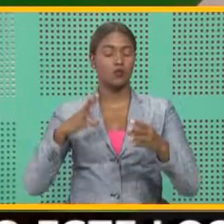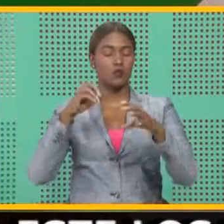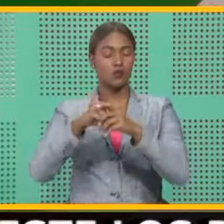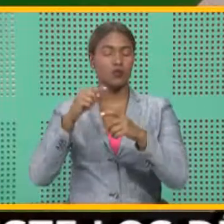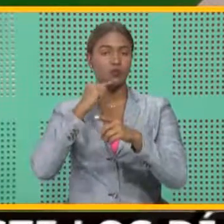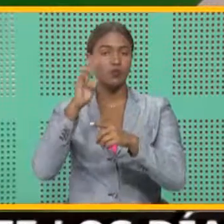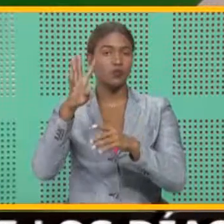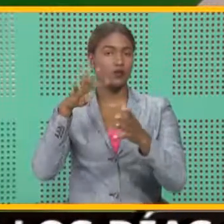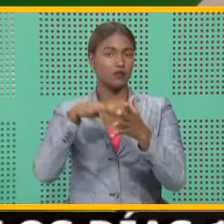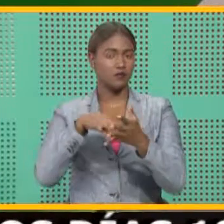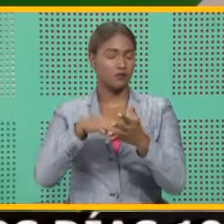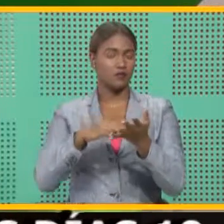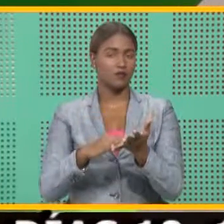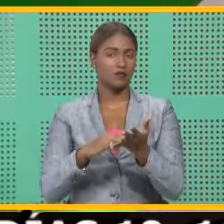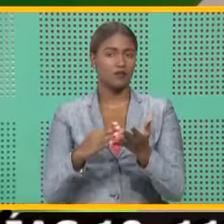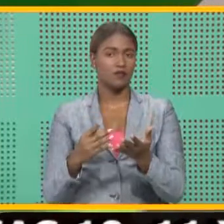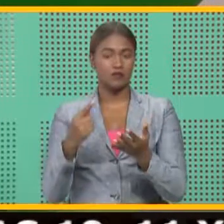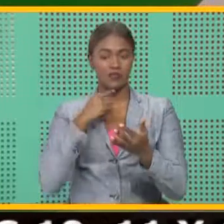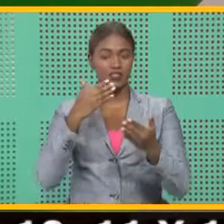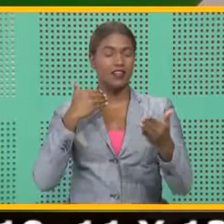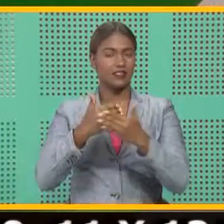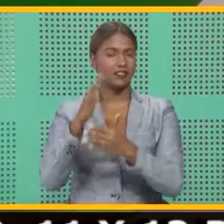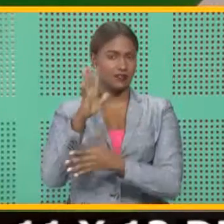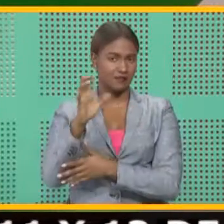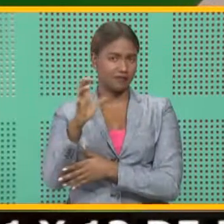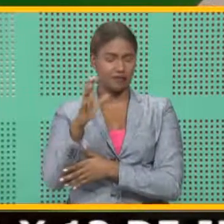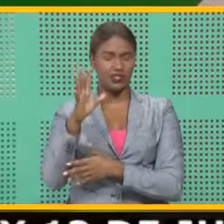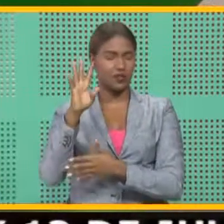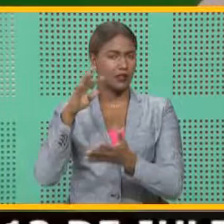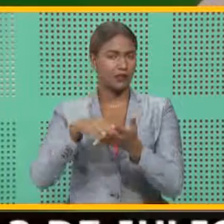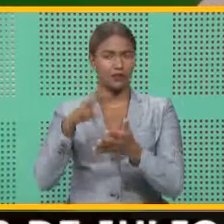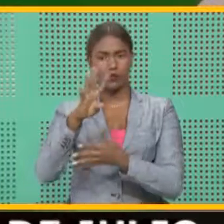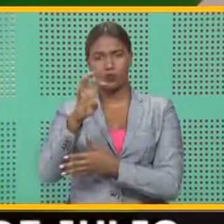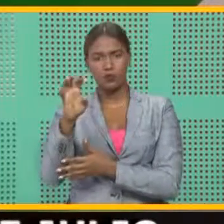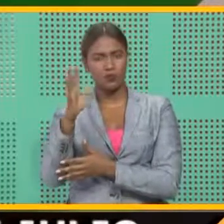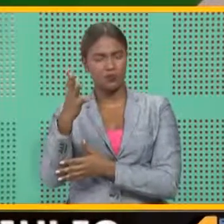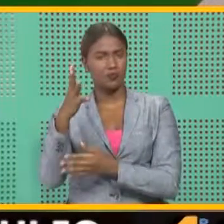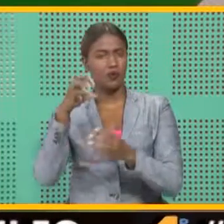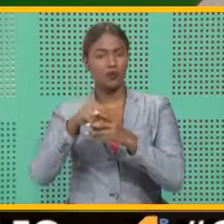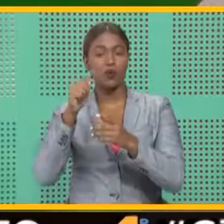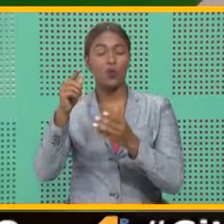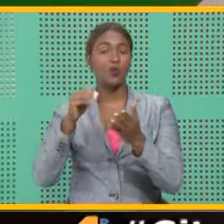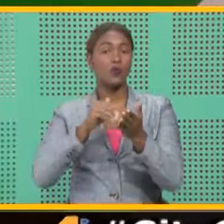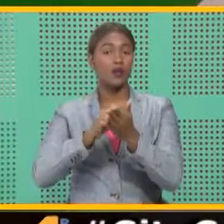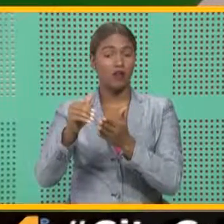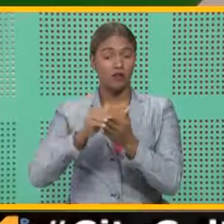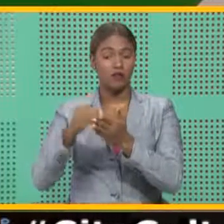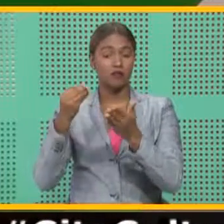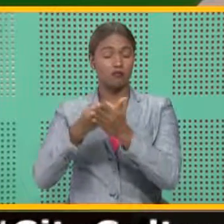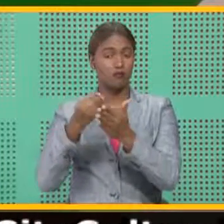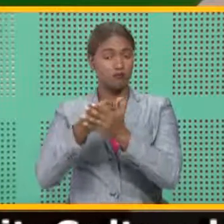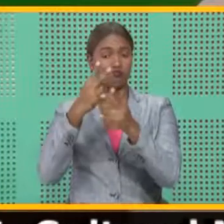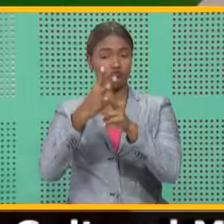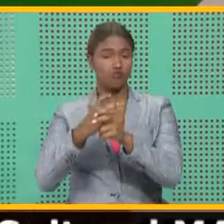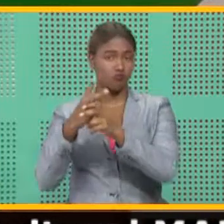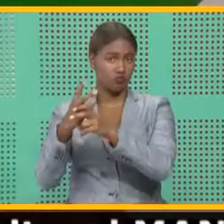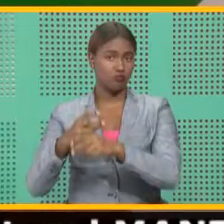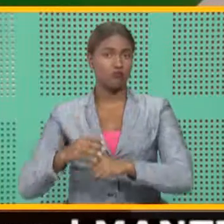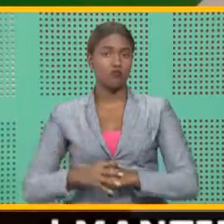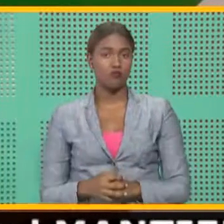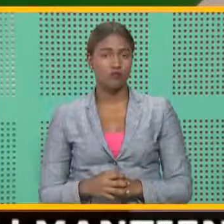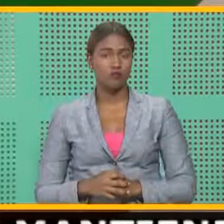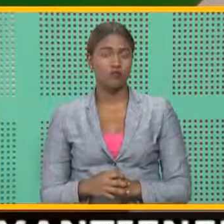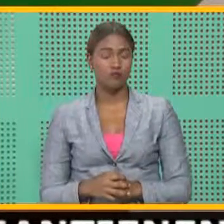unos 4.000, casi 500, 4.400 y algo millones de pesos aprobados.